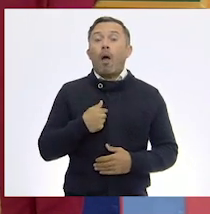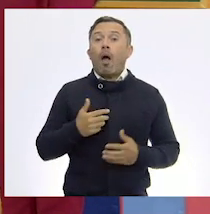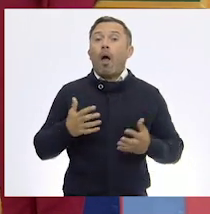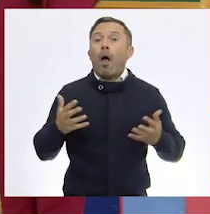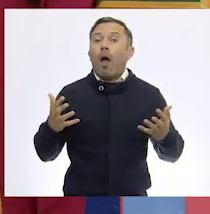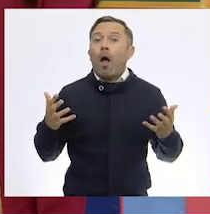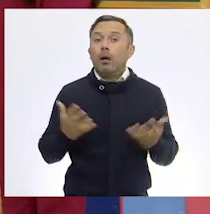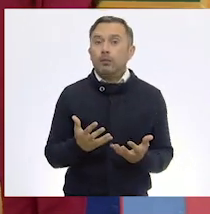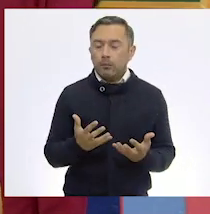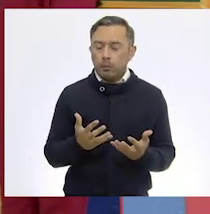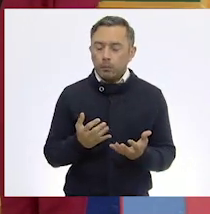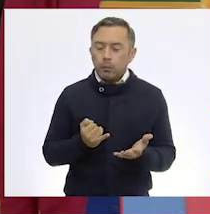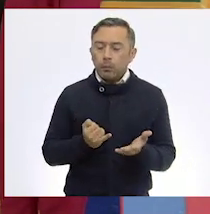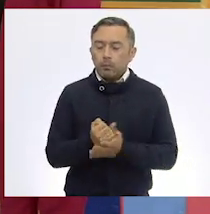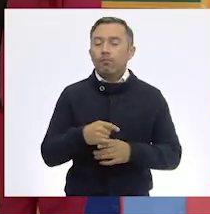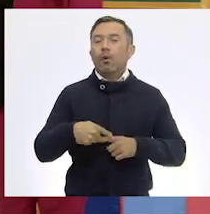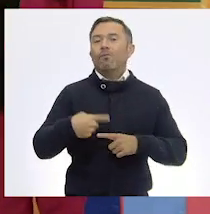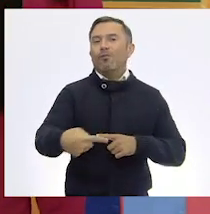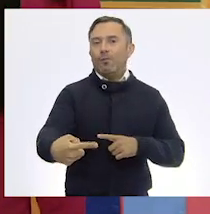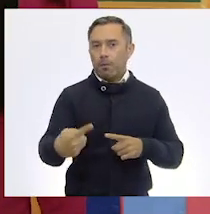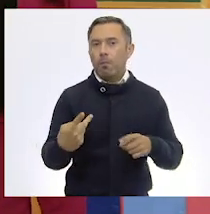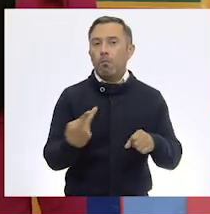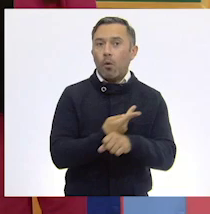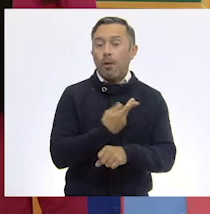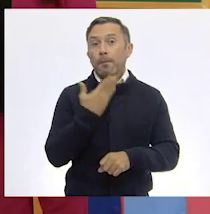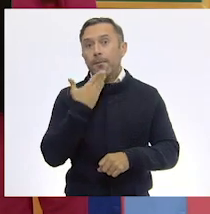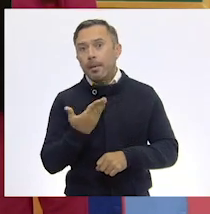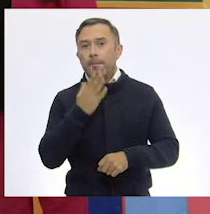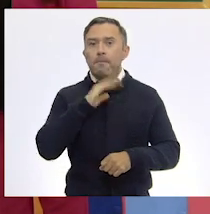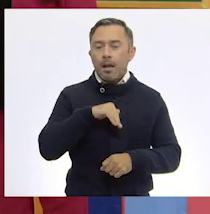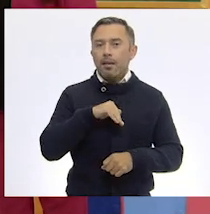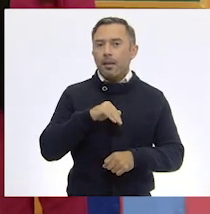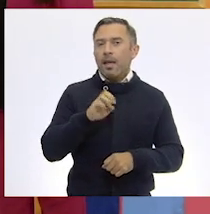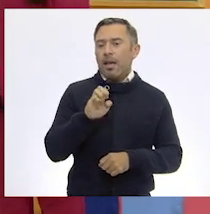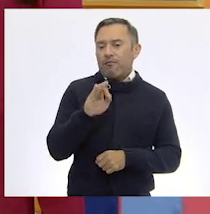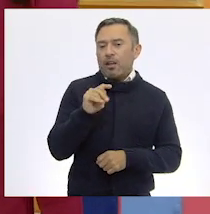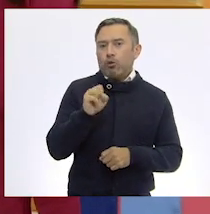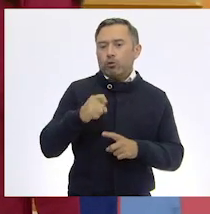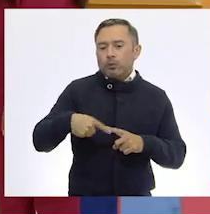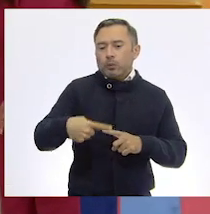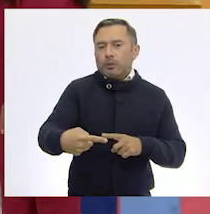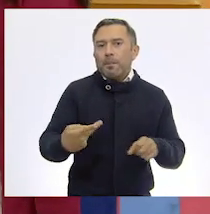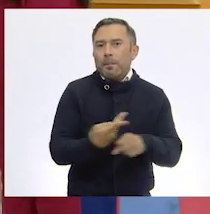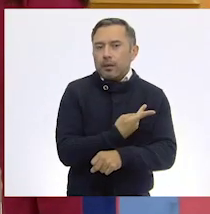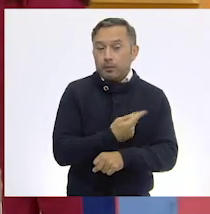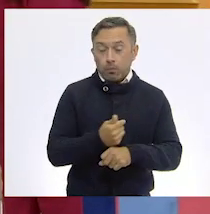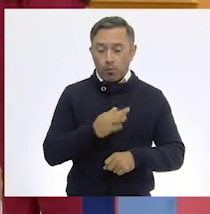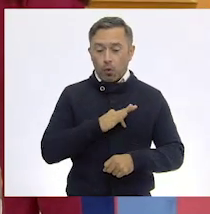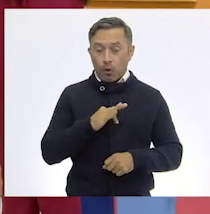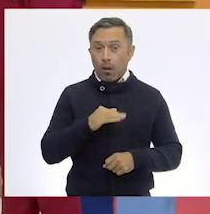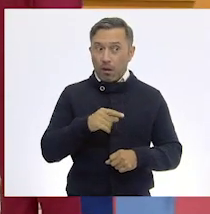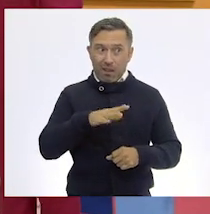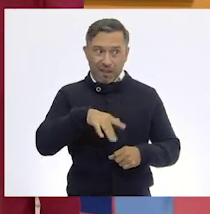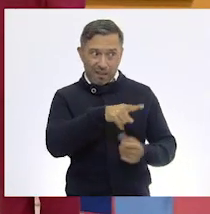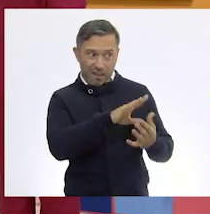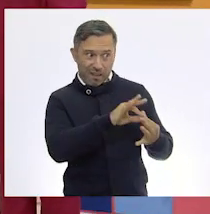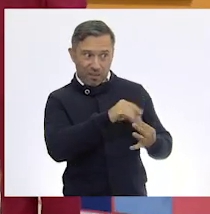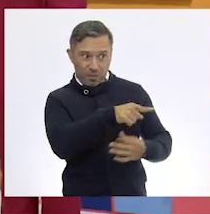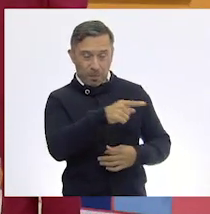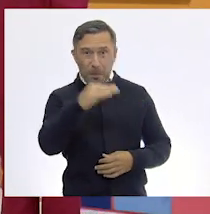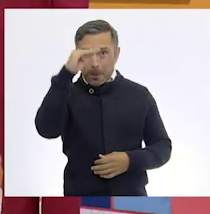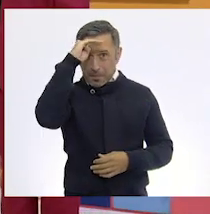título de nuestra clase, pero también esta frase que nos acabas de compartir, Alexia. Pensar antes de actuar para